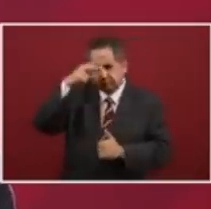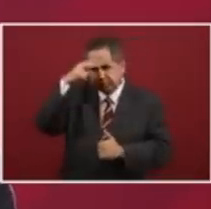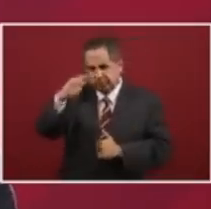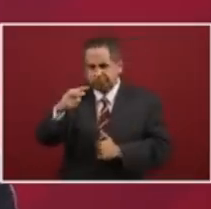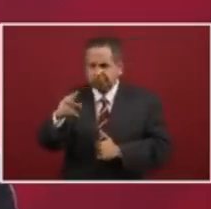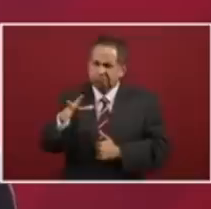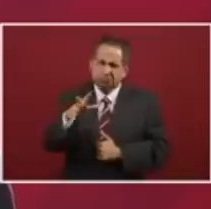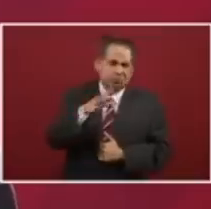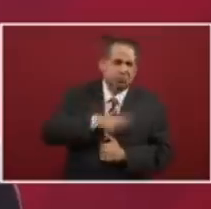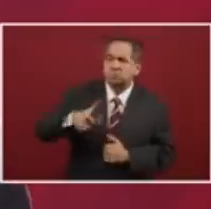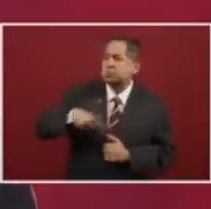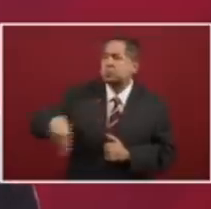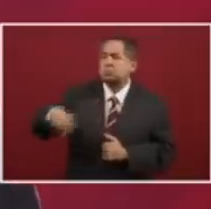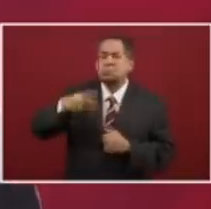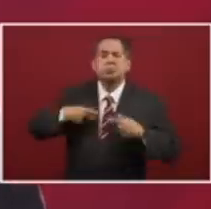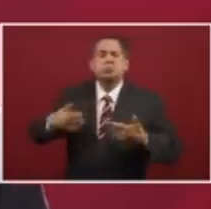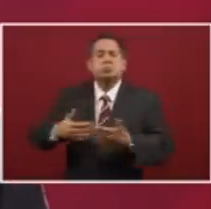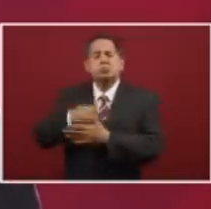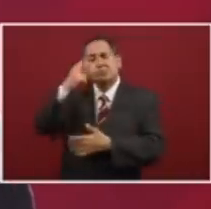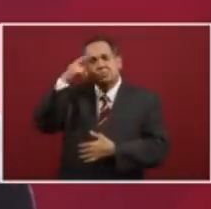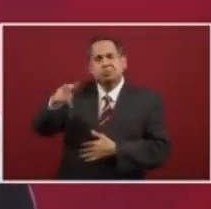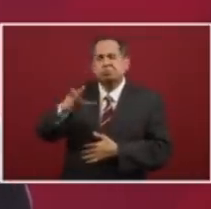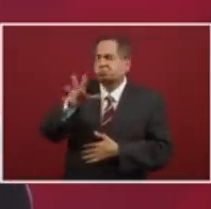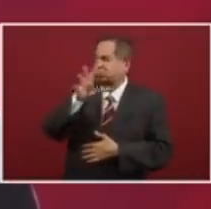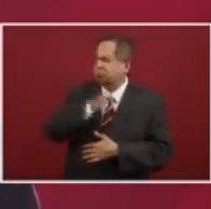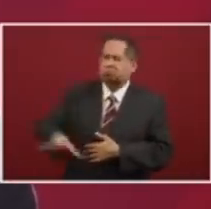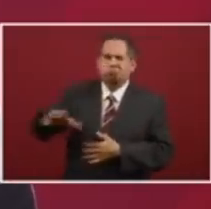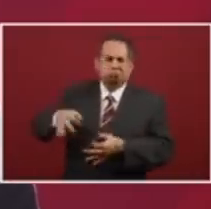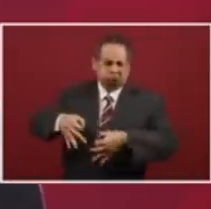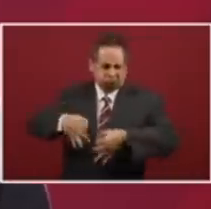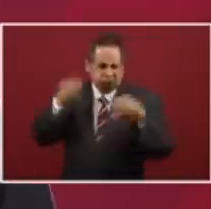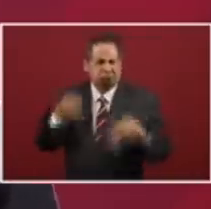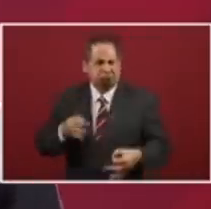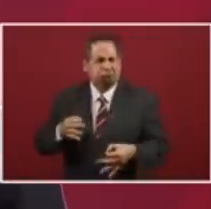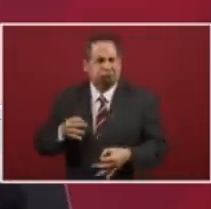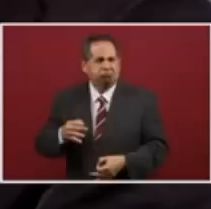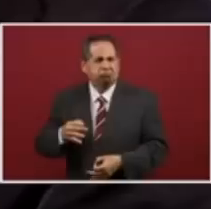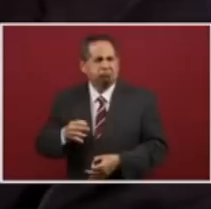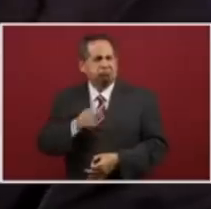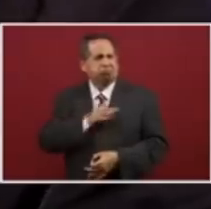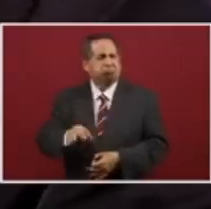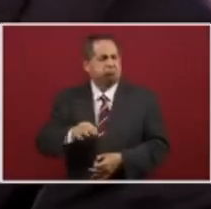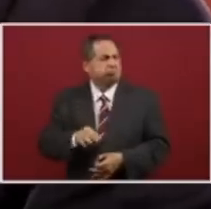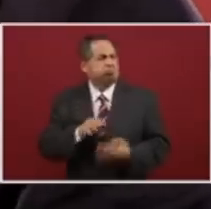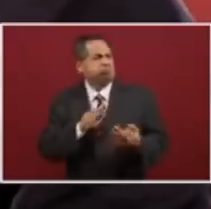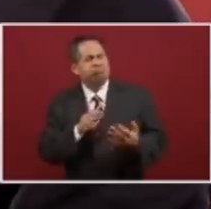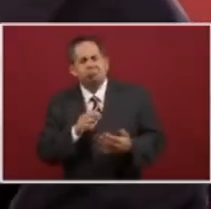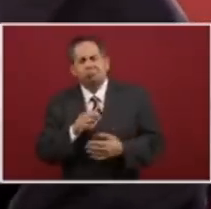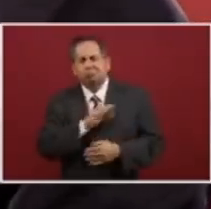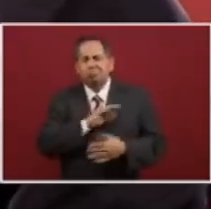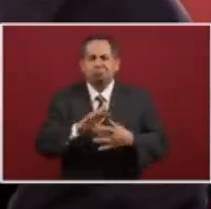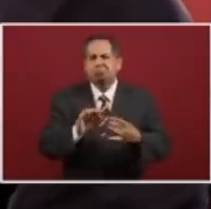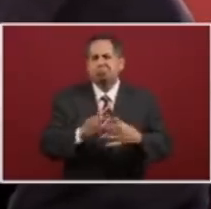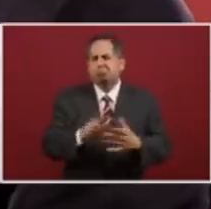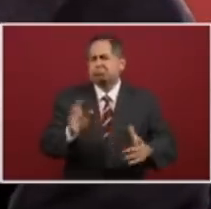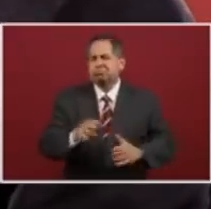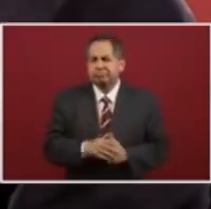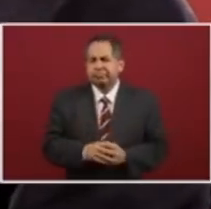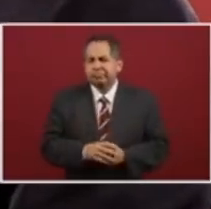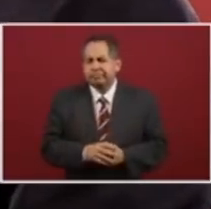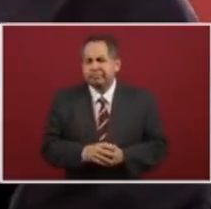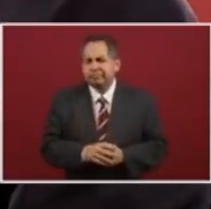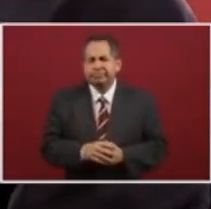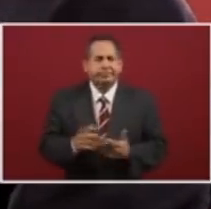pueblo excepcional entonces vamos a salir bien no debemos